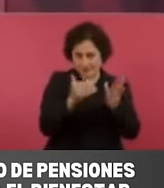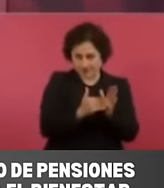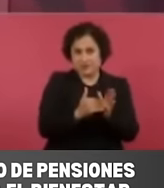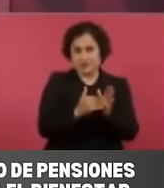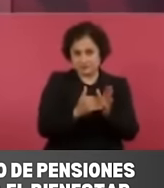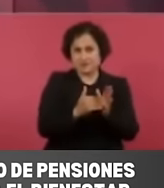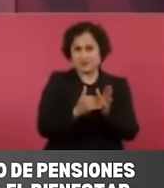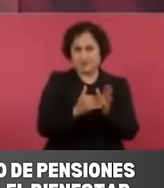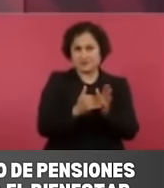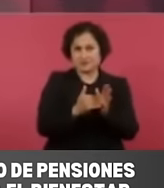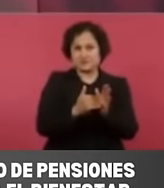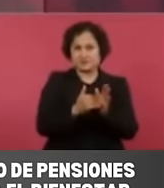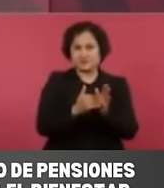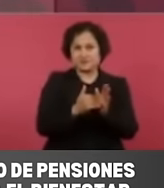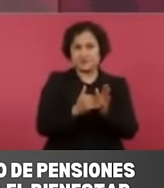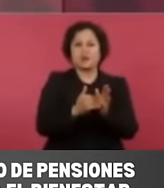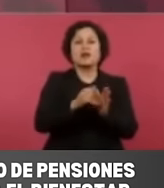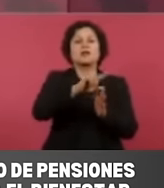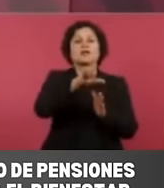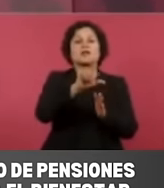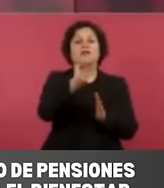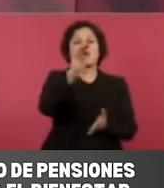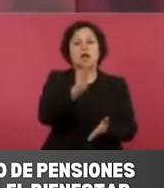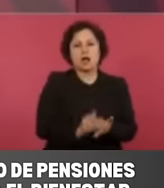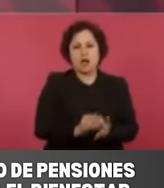recibir 5,000.